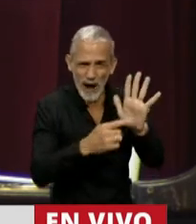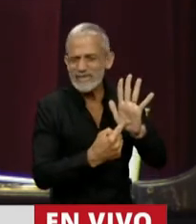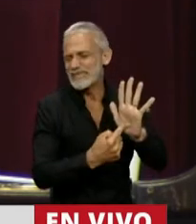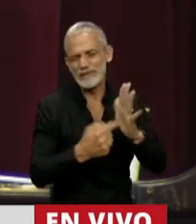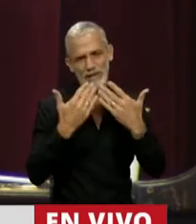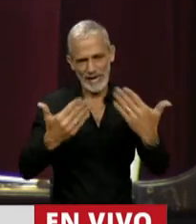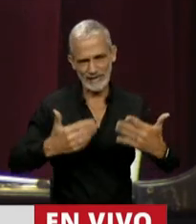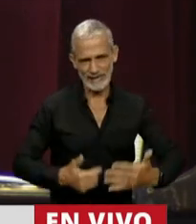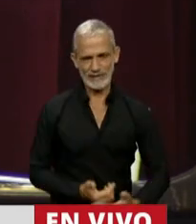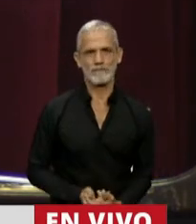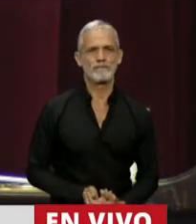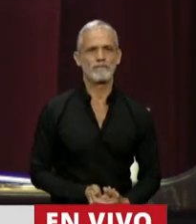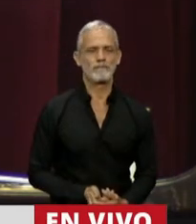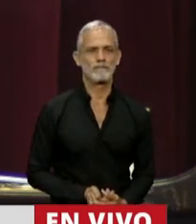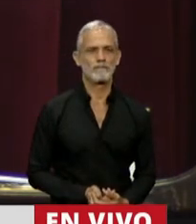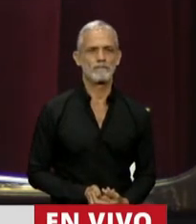Gracias, Presidente.